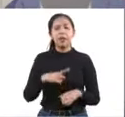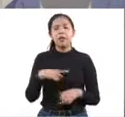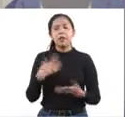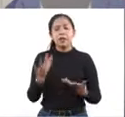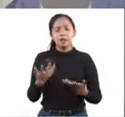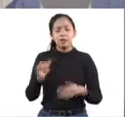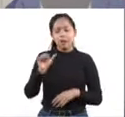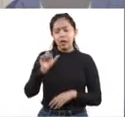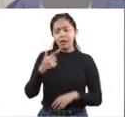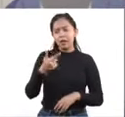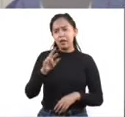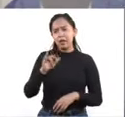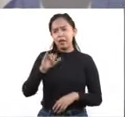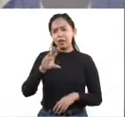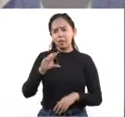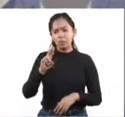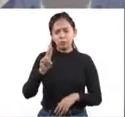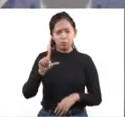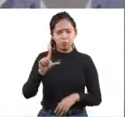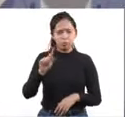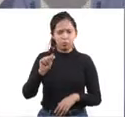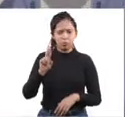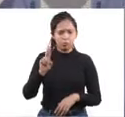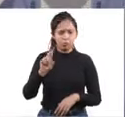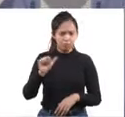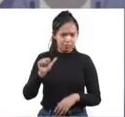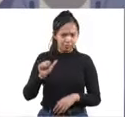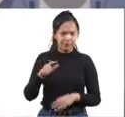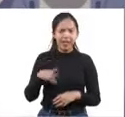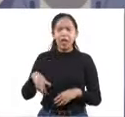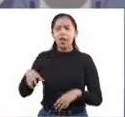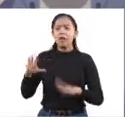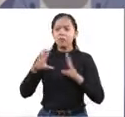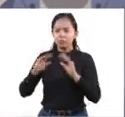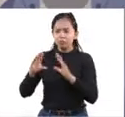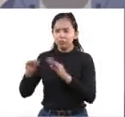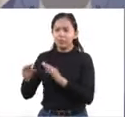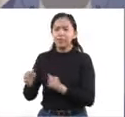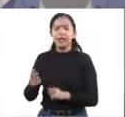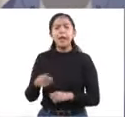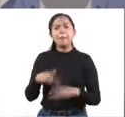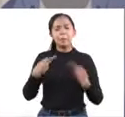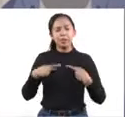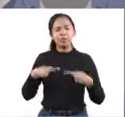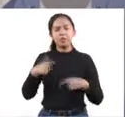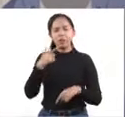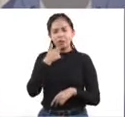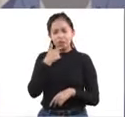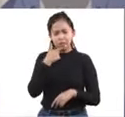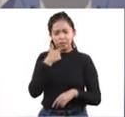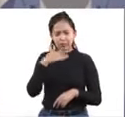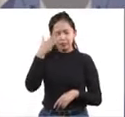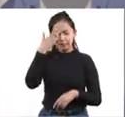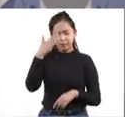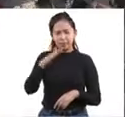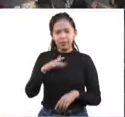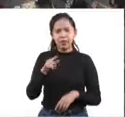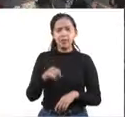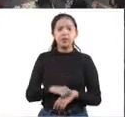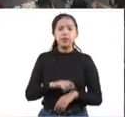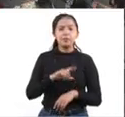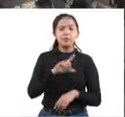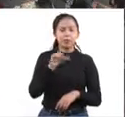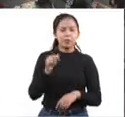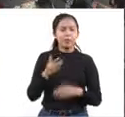agricultura, donde dio clases de inglés a migrantes trabajando las tierras mientras estudiaba el bachillerato en la Universidad del Norte de